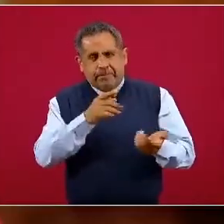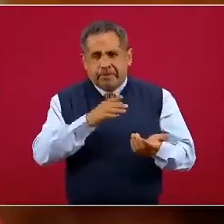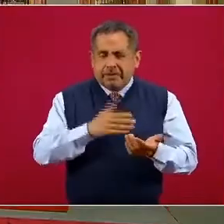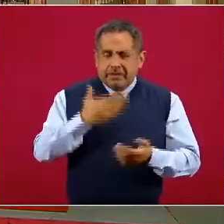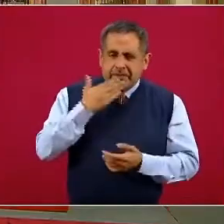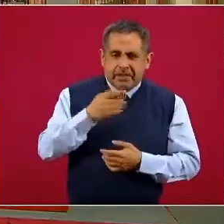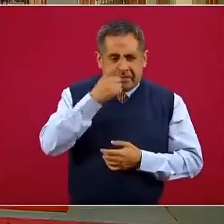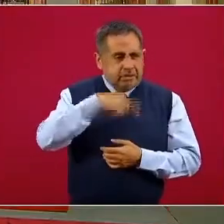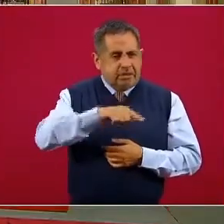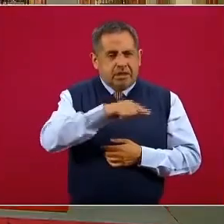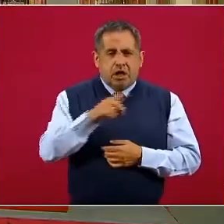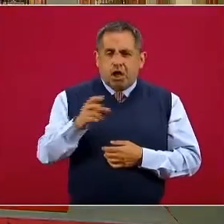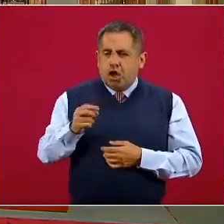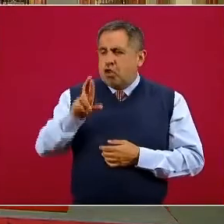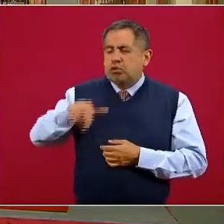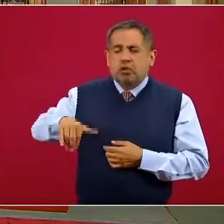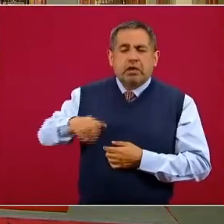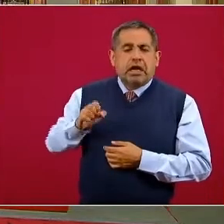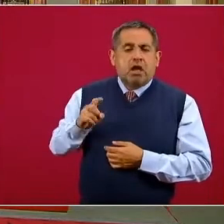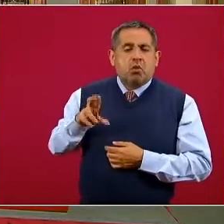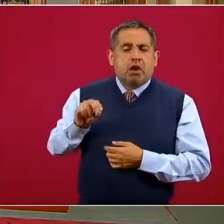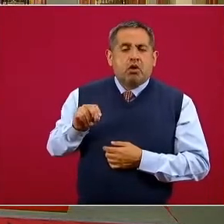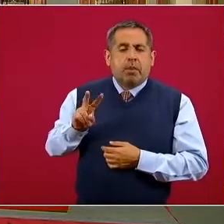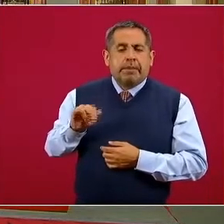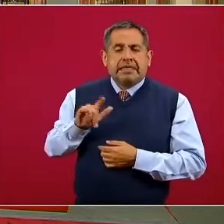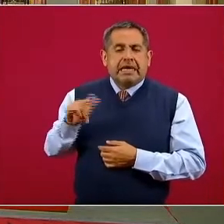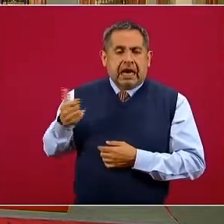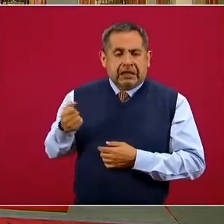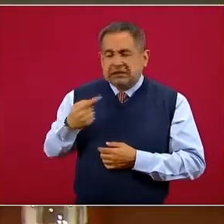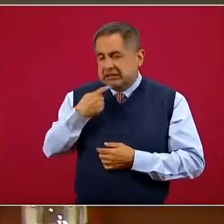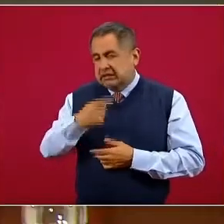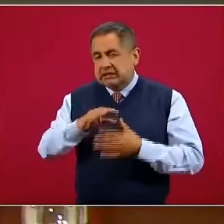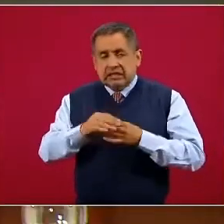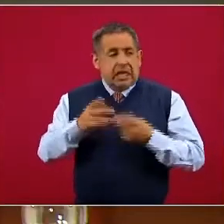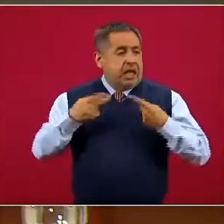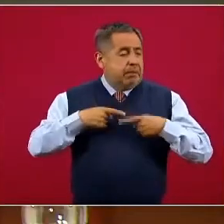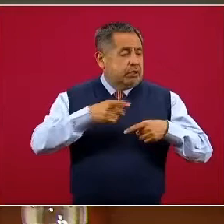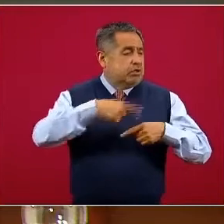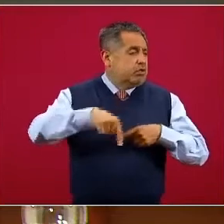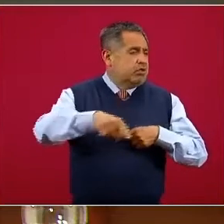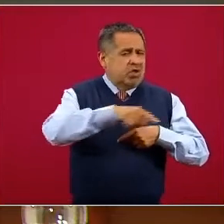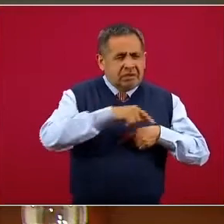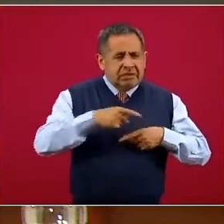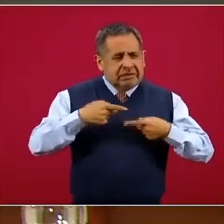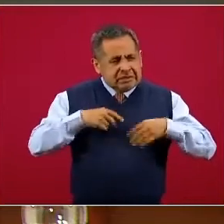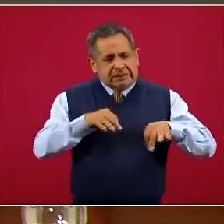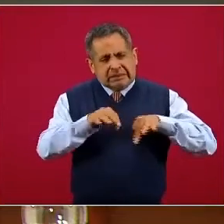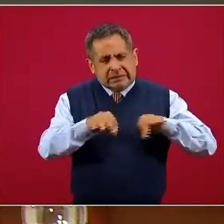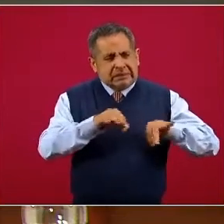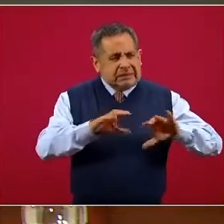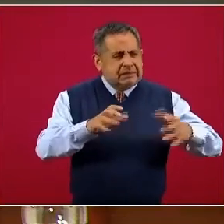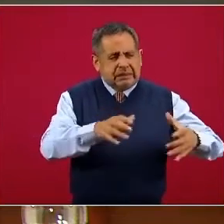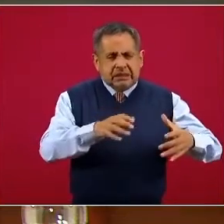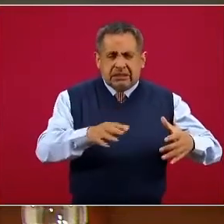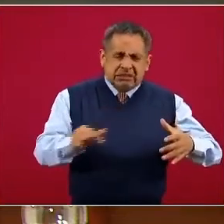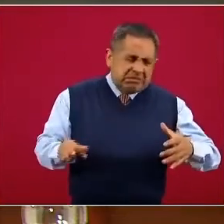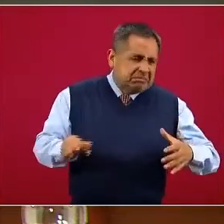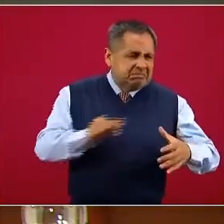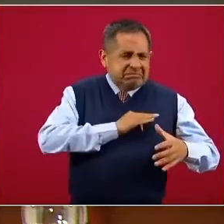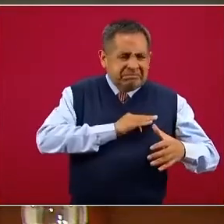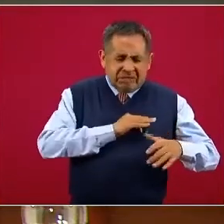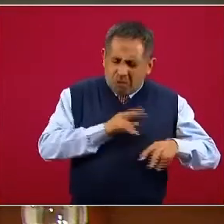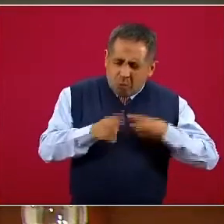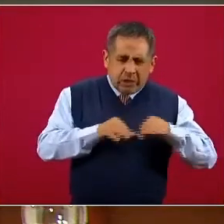dice el doctor Eduardo Villegas, a todos aquellos trabajadoras y trabajadores que se han sostenido